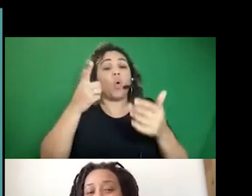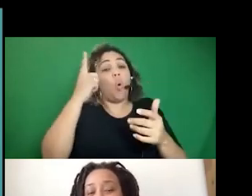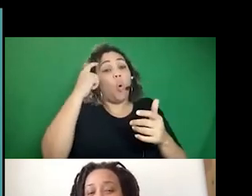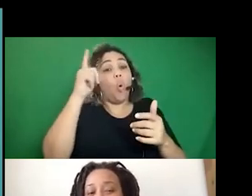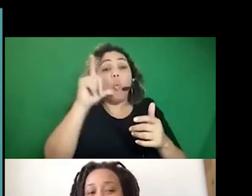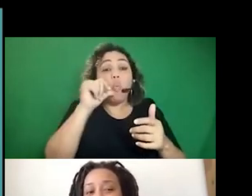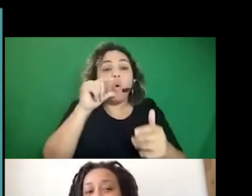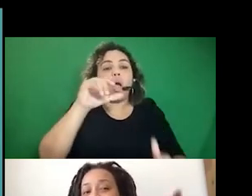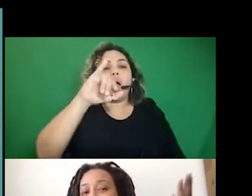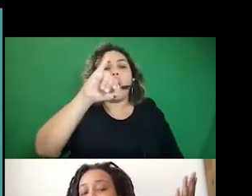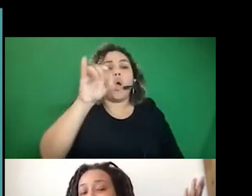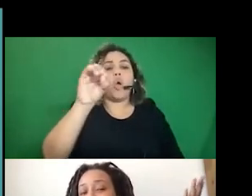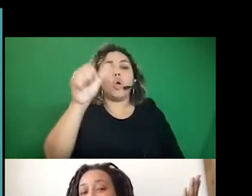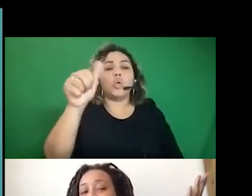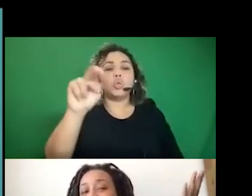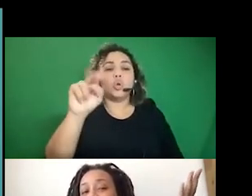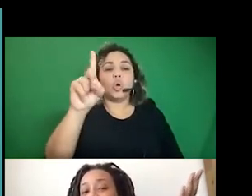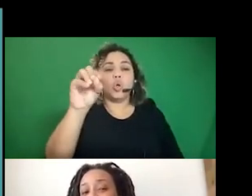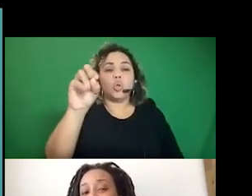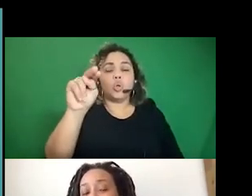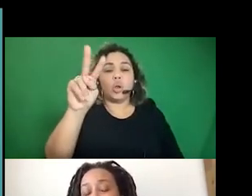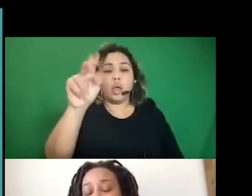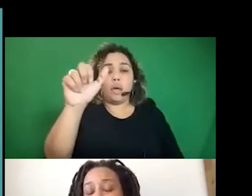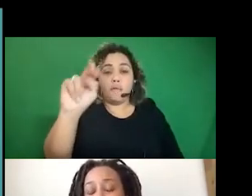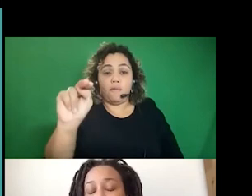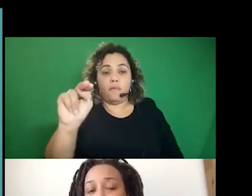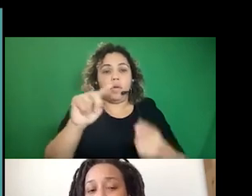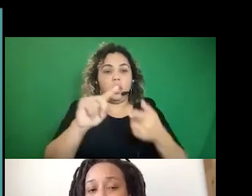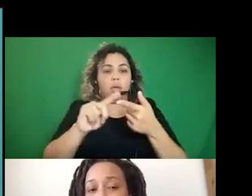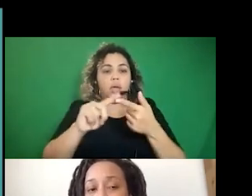nuevo a reconocer qué